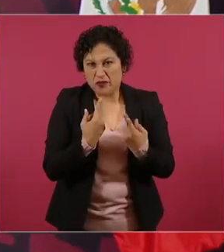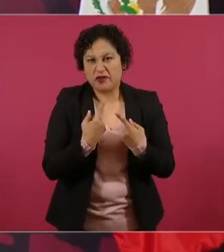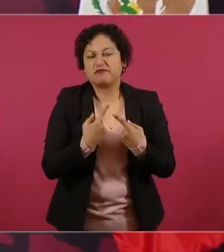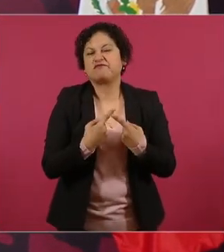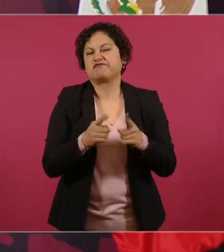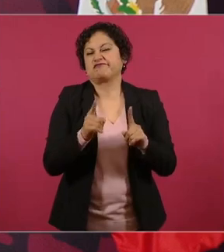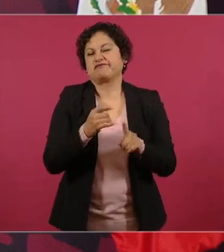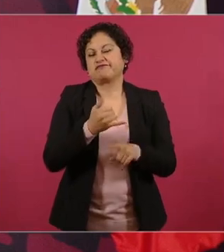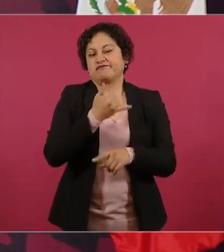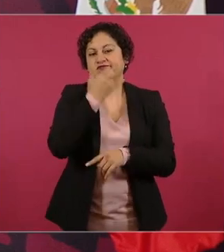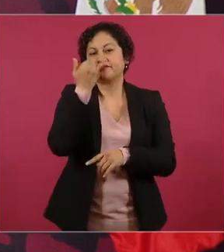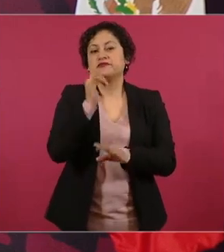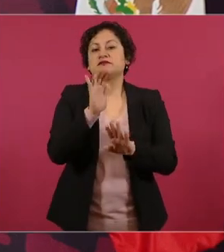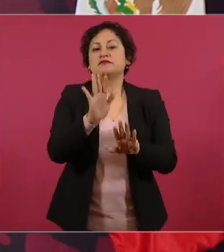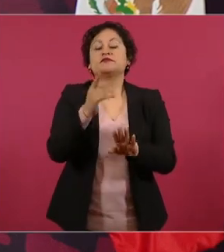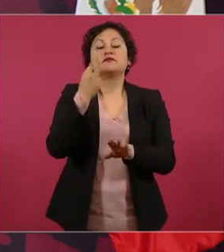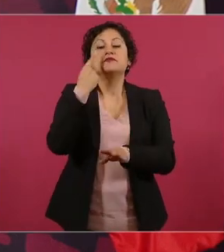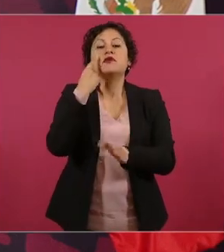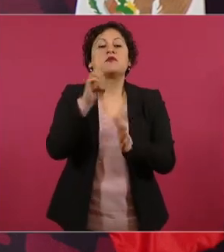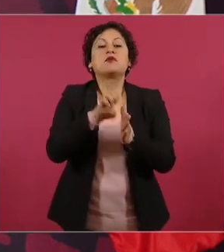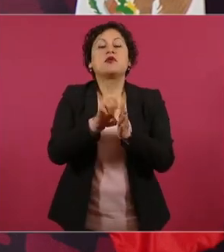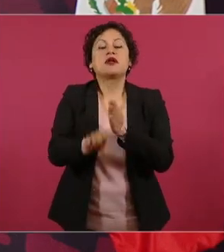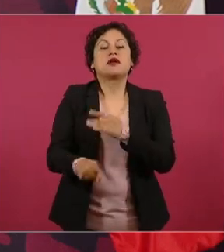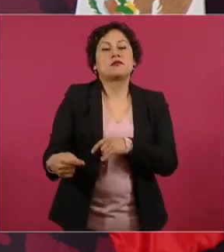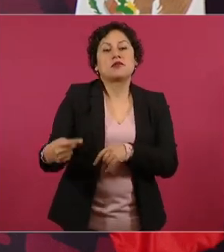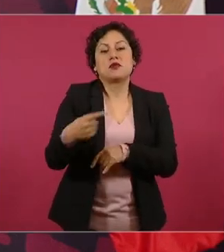permitir que fumen marihuana